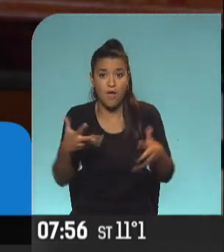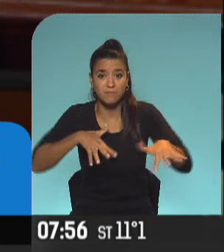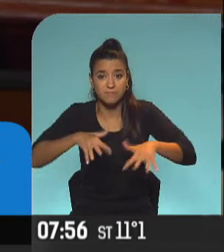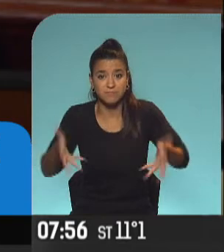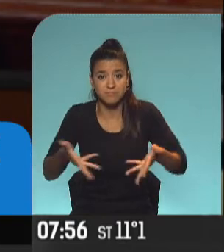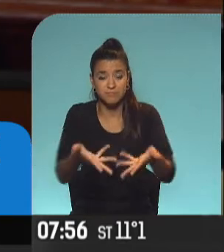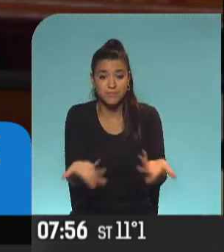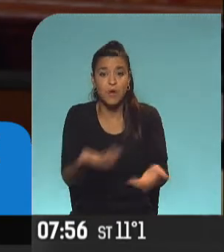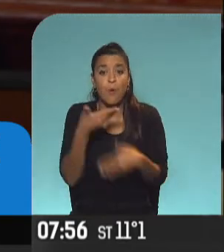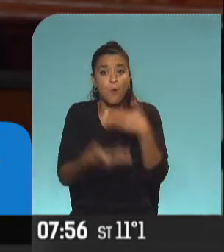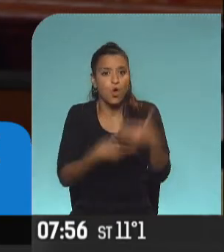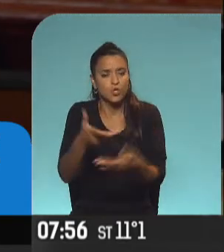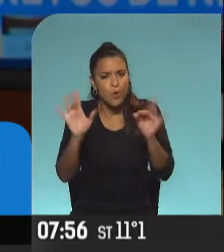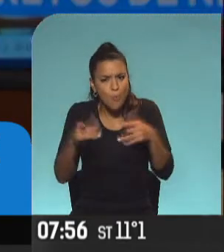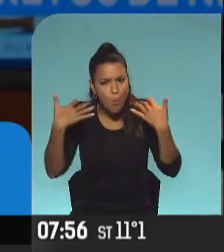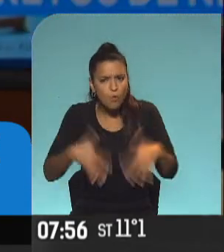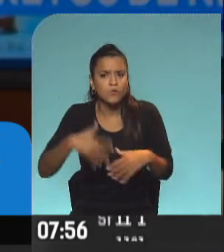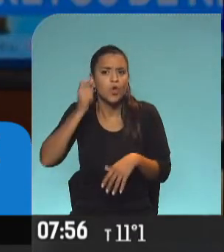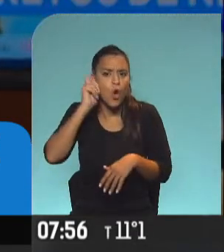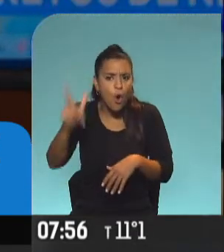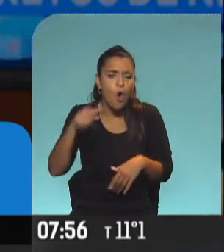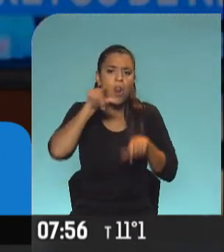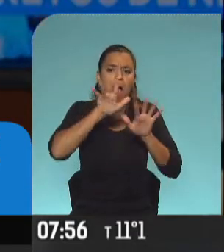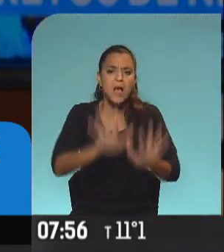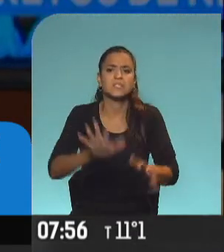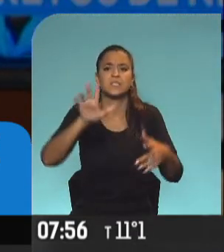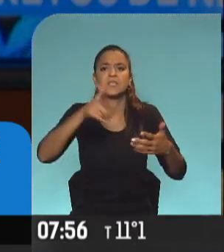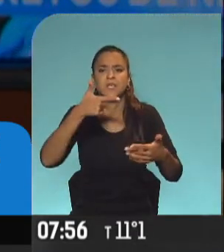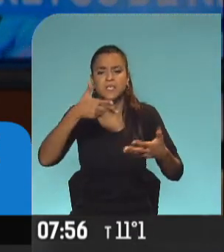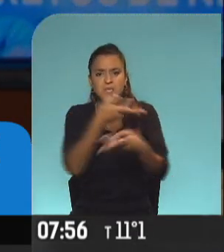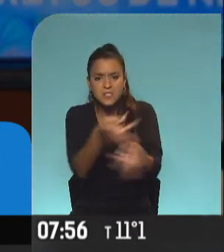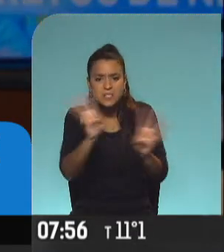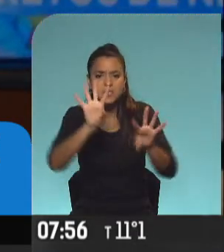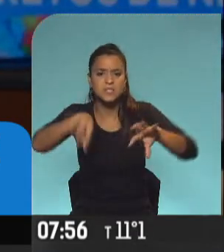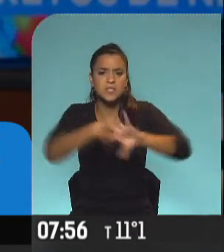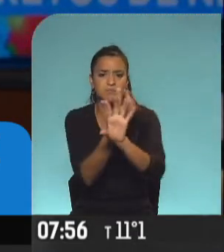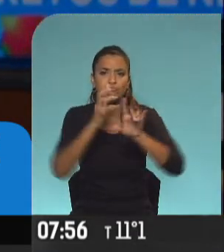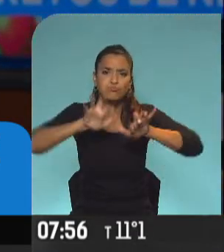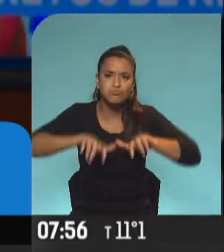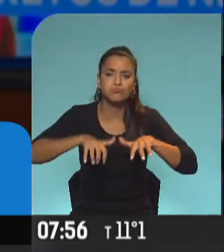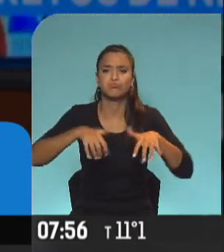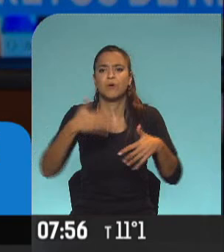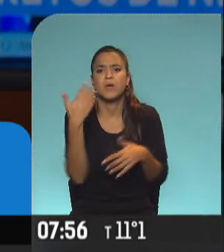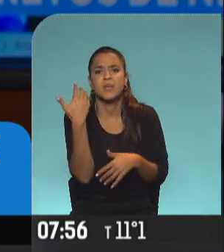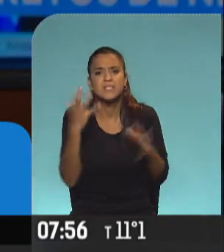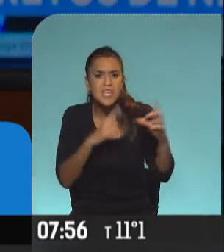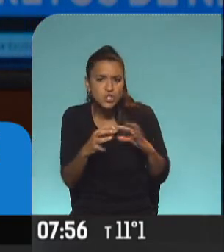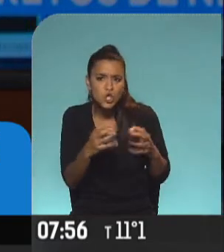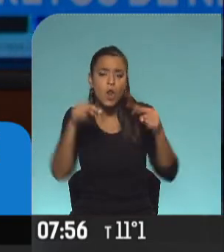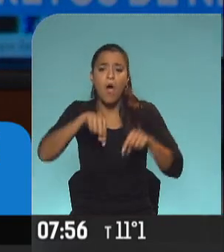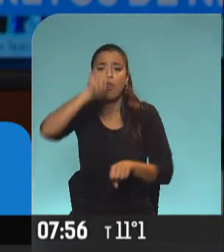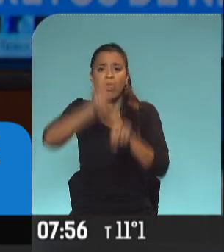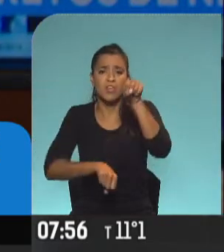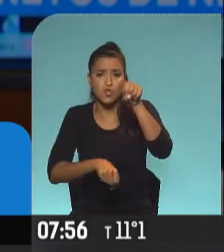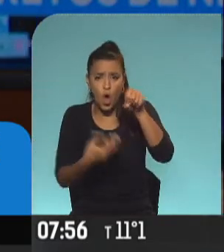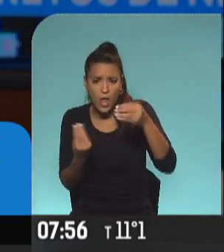un proceso complejo lograr que se realizaran las sesiones virtuales y remotas. Bueno, ahora se desconectan